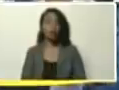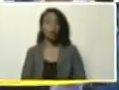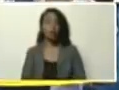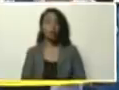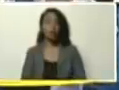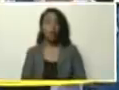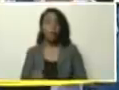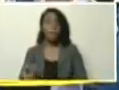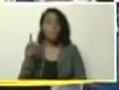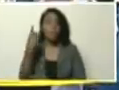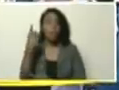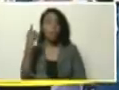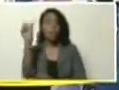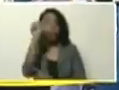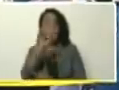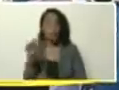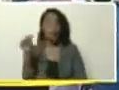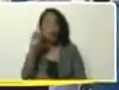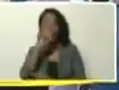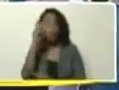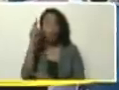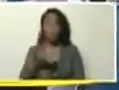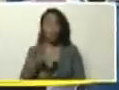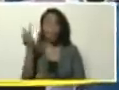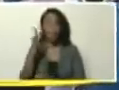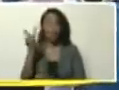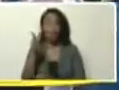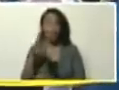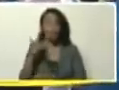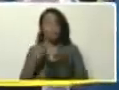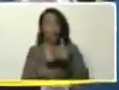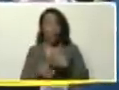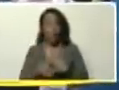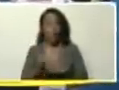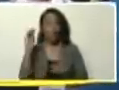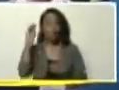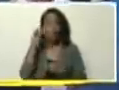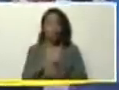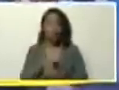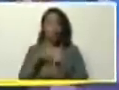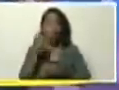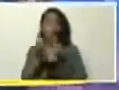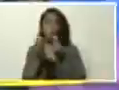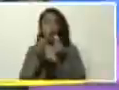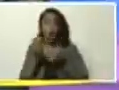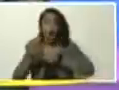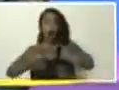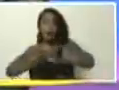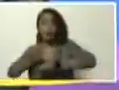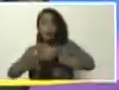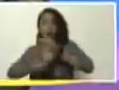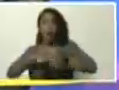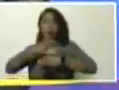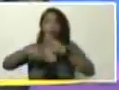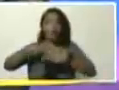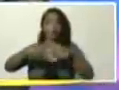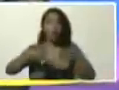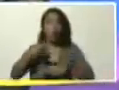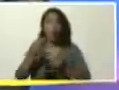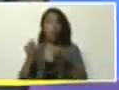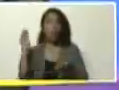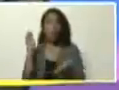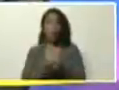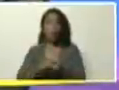En el primer semestre del año 2022 vamos a meternos, como hacemos la revolución cuando nos